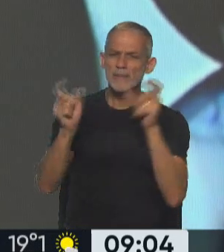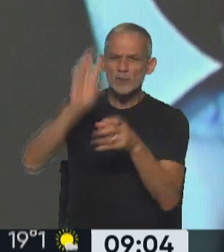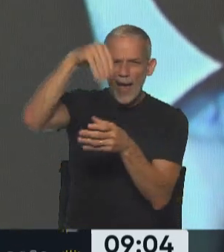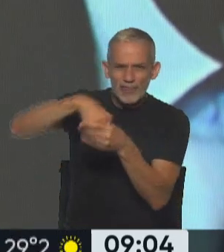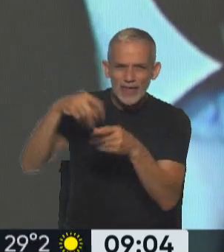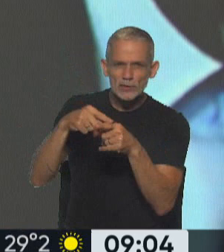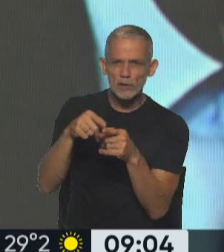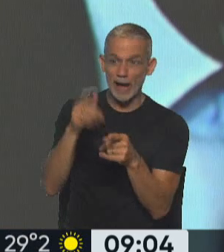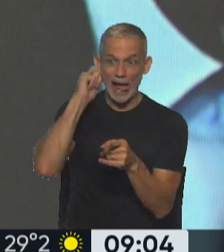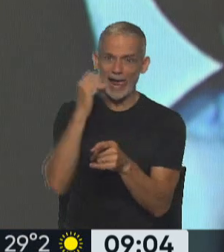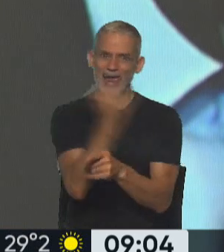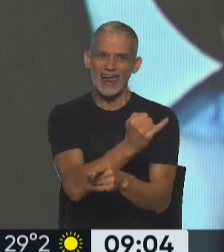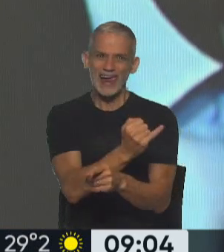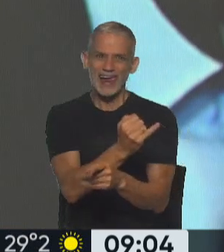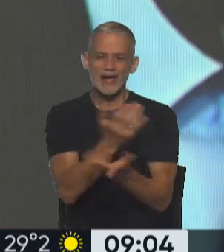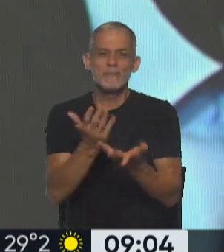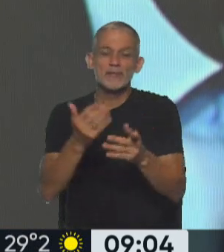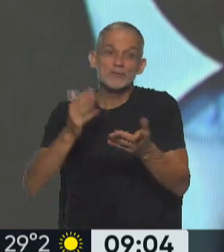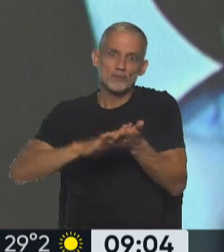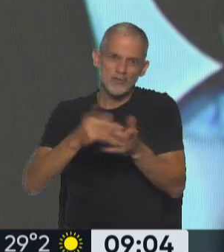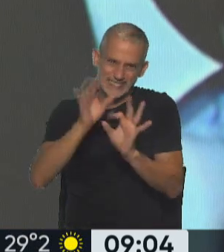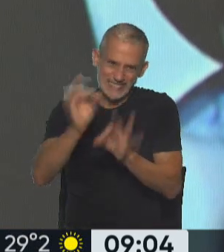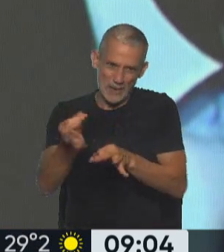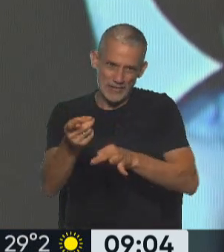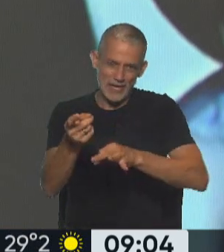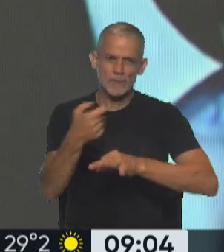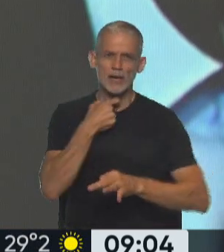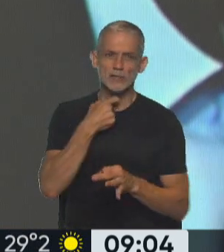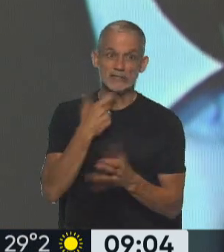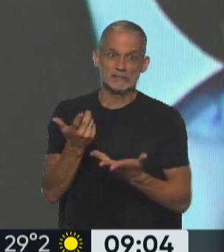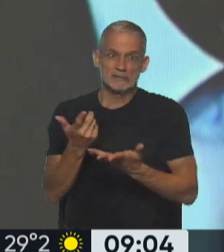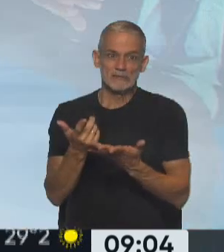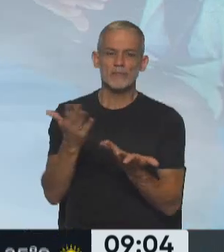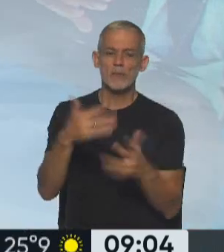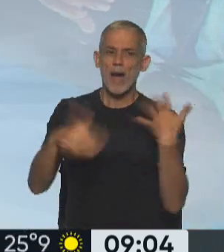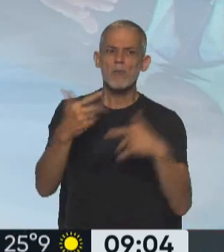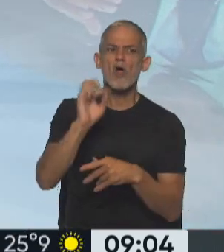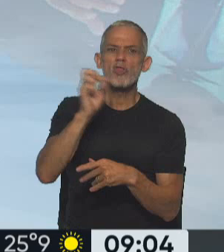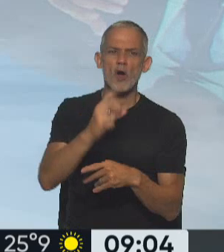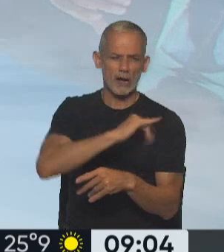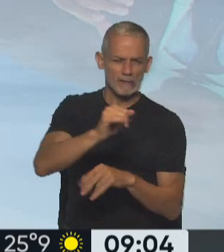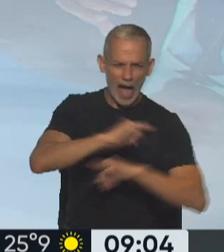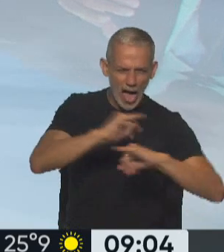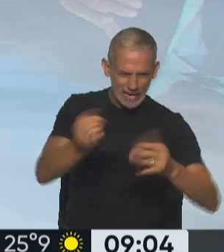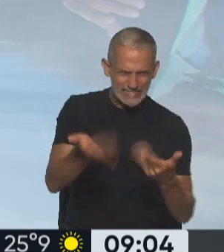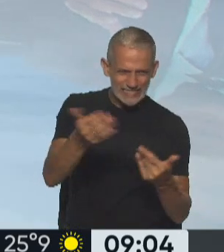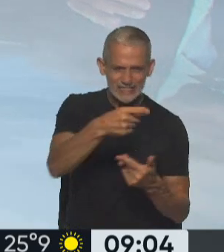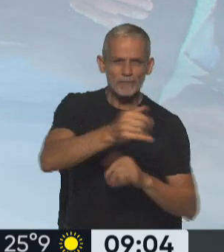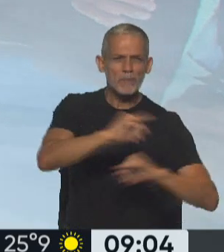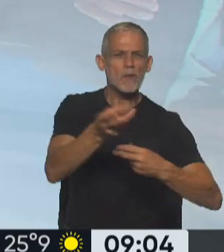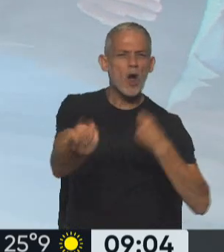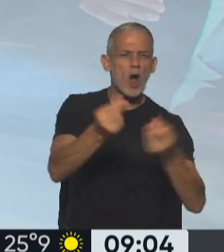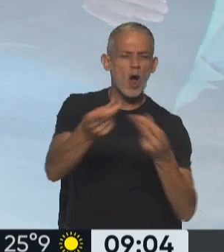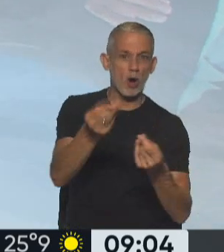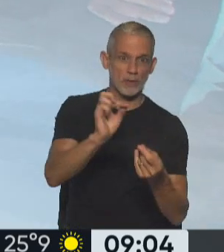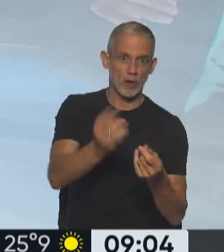mercado financiero que, a propósito, quisieron generar una corrida, como a veces suele pasar, ¿no?, en